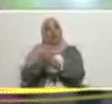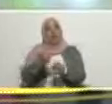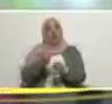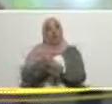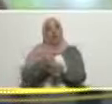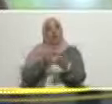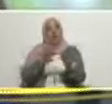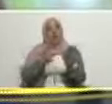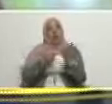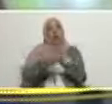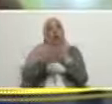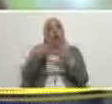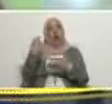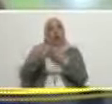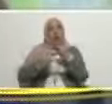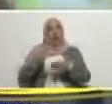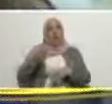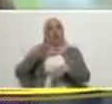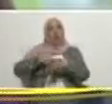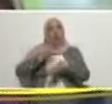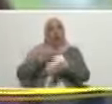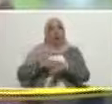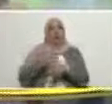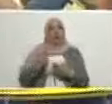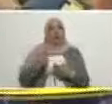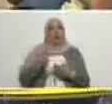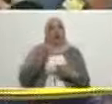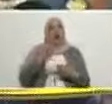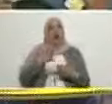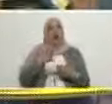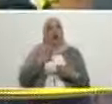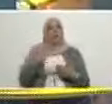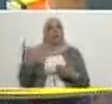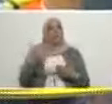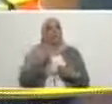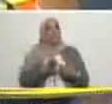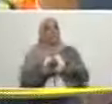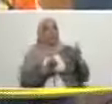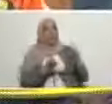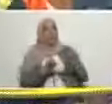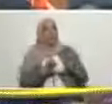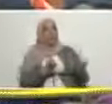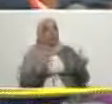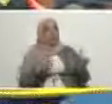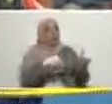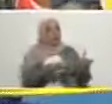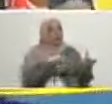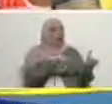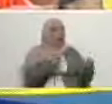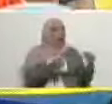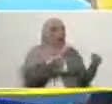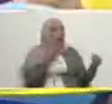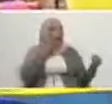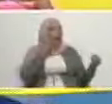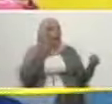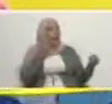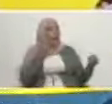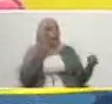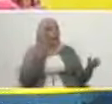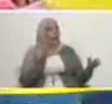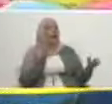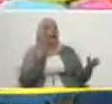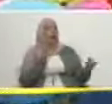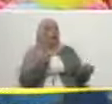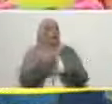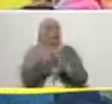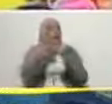eso nosotros hacemos el llamado de que nuestra juventud tiene la experiencia suficiente para empezar desde ya, desde los 18